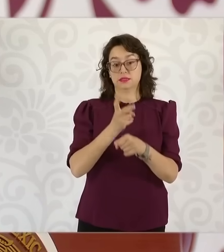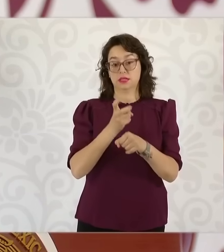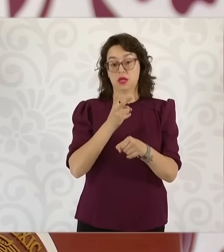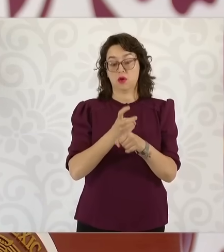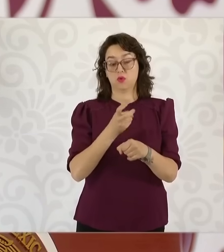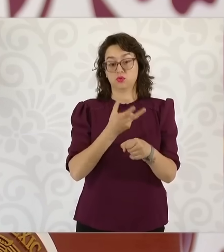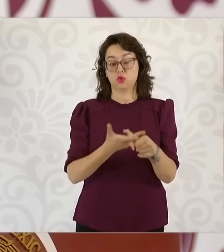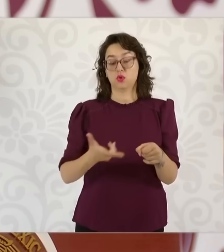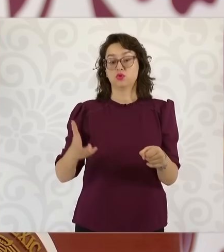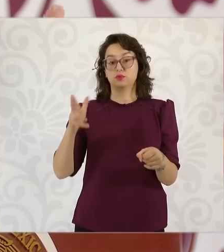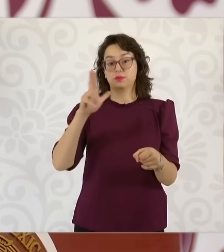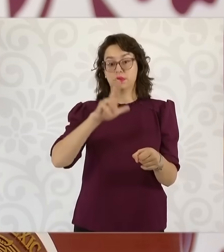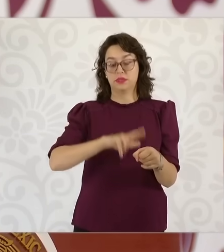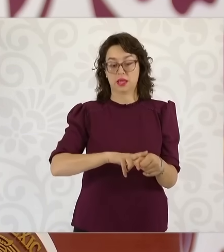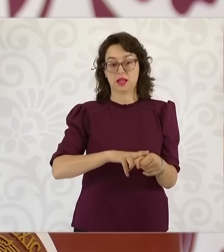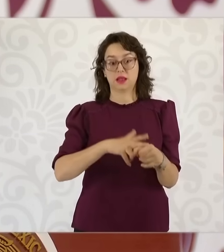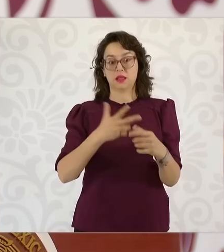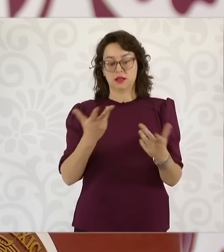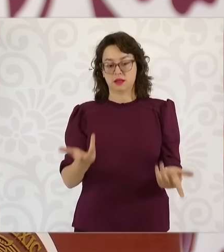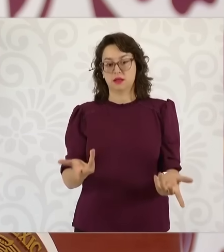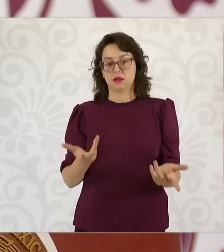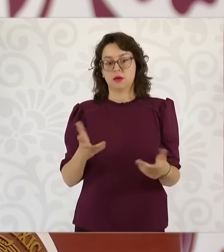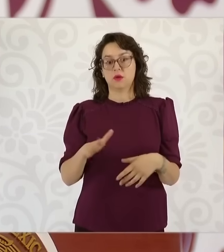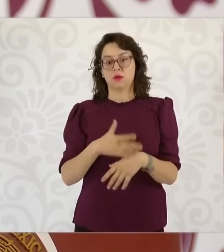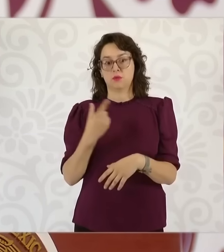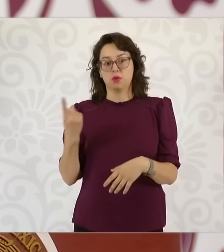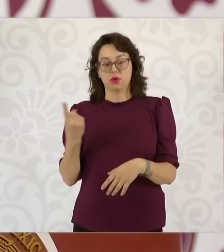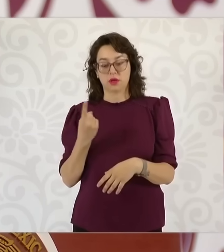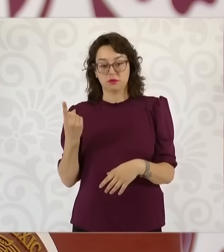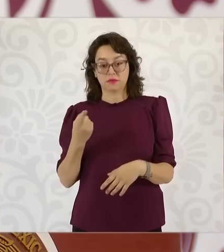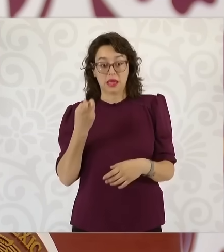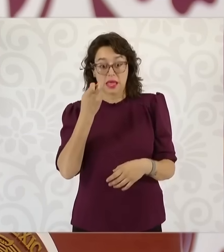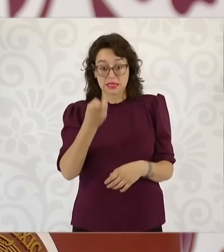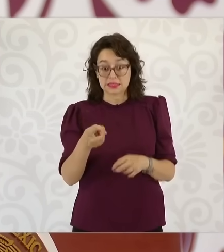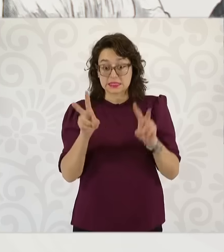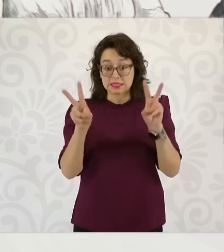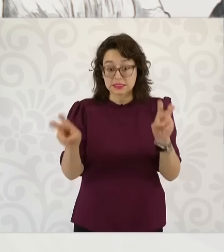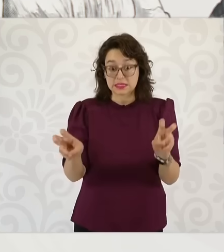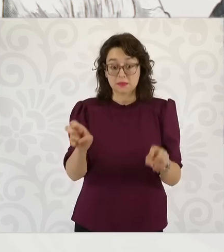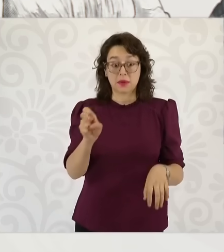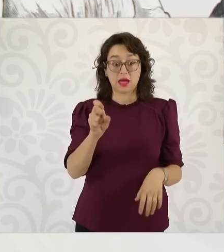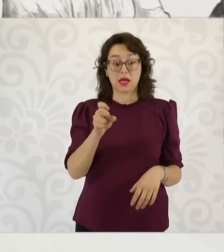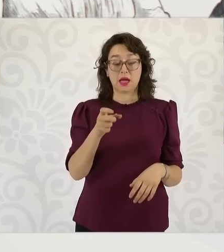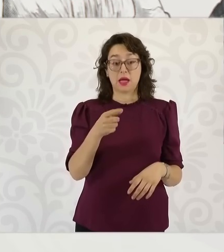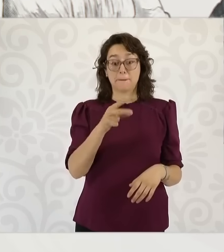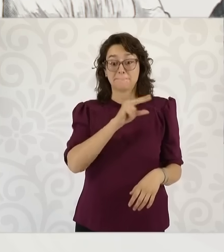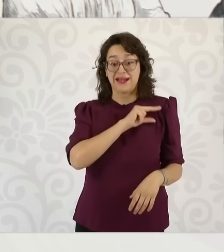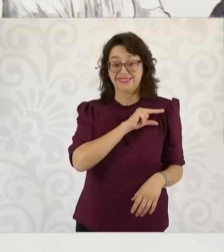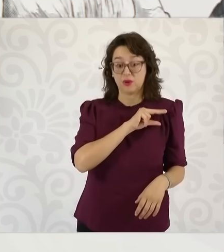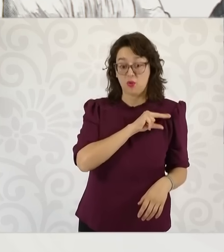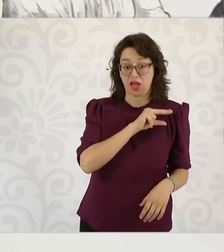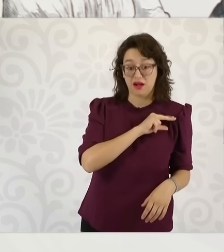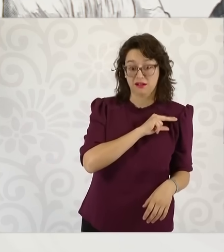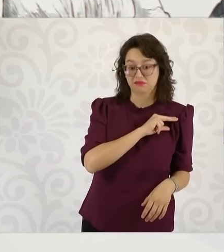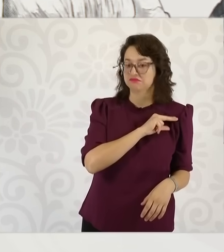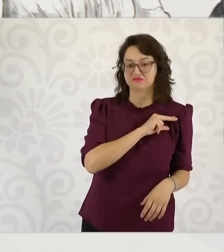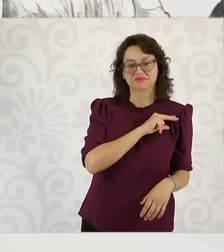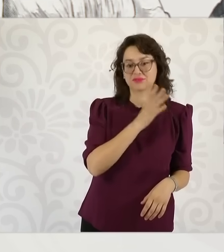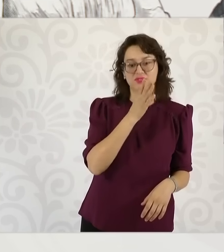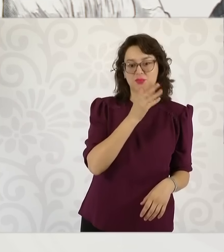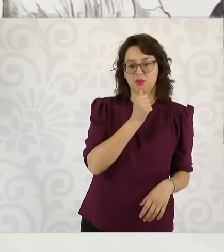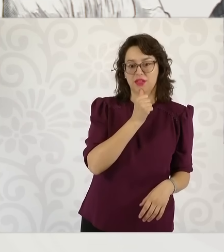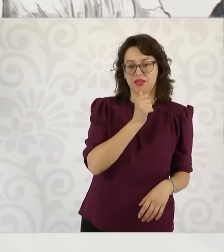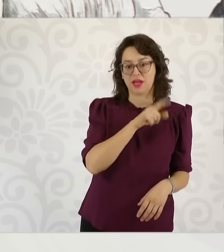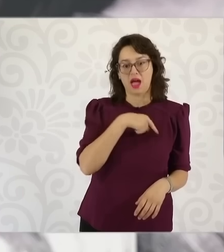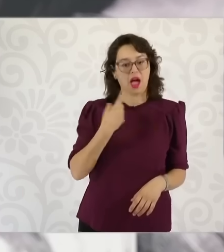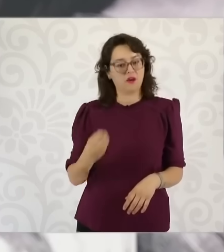corazón. Solo las instituciones públicas realizamos procedimientos de esta naturaleza y la beneficiaria